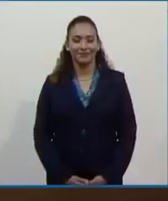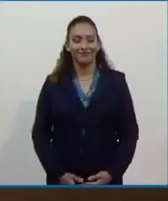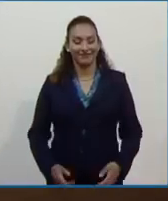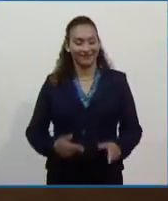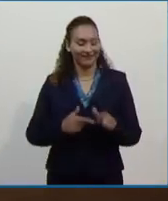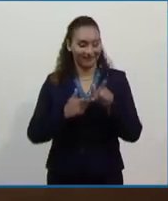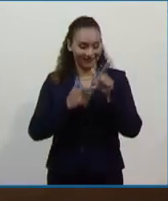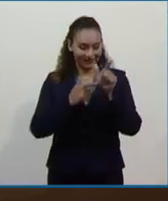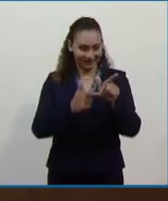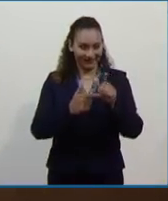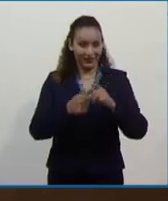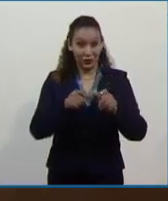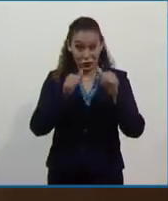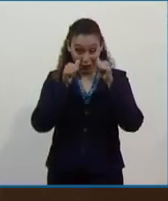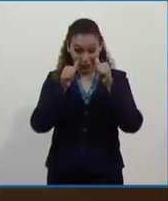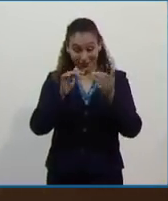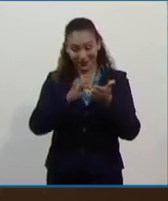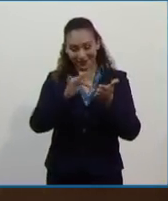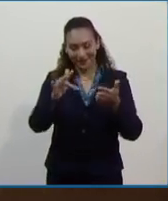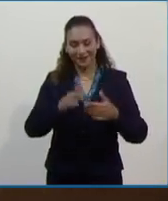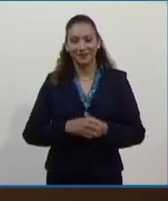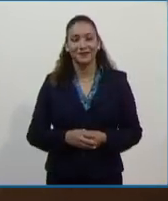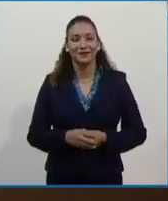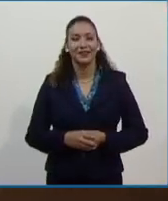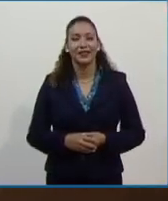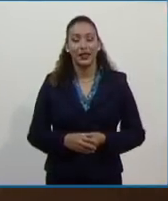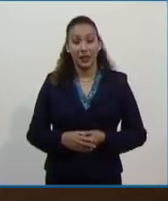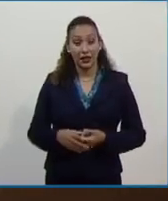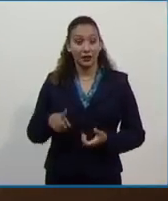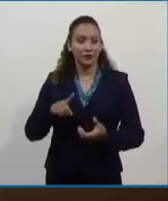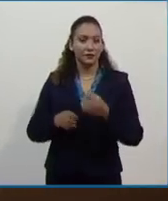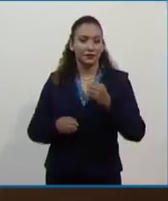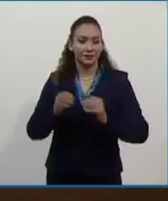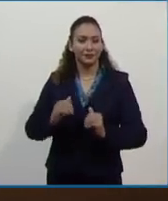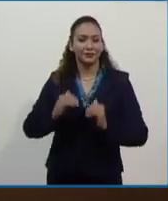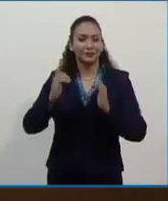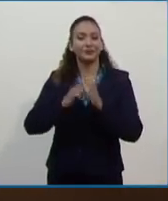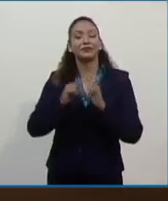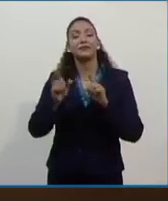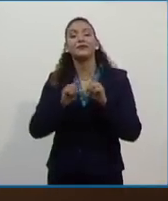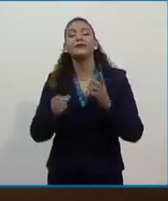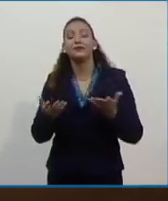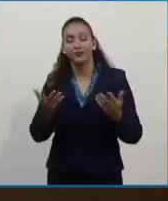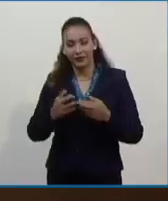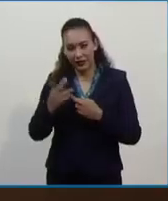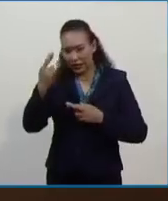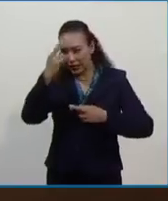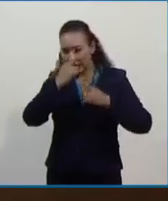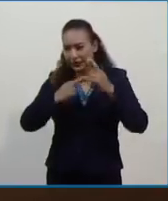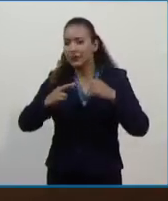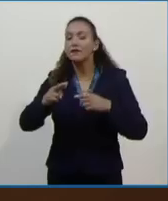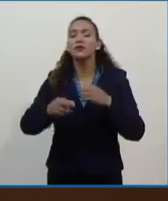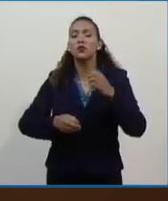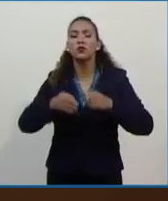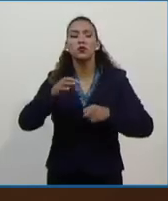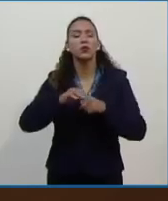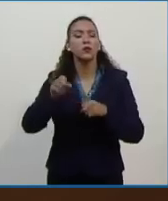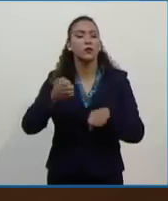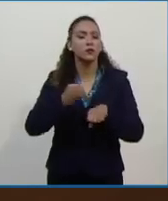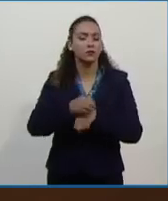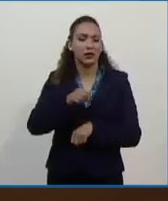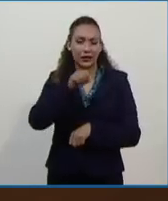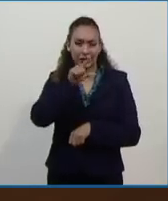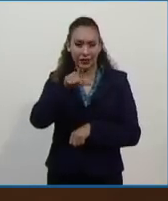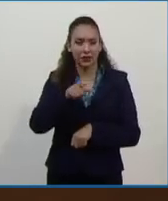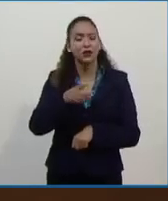Gracias por continuar con nosotros. Seguimos con las noticias. La Sala Superior revocó una resolución del Tribunal Electoral de Jalisco que determinó que el